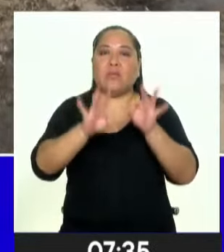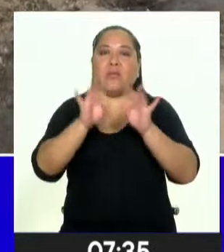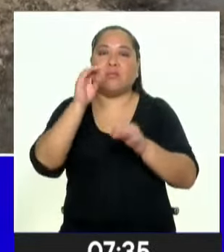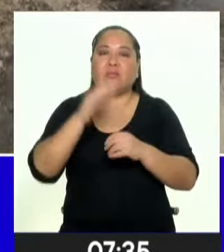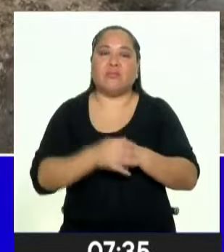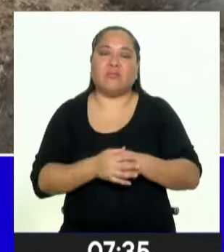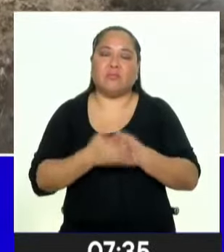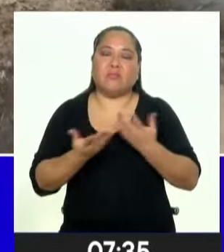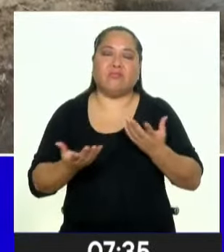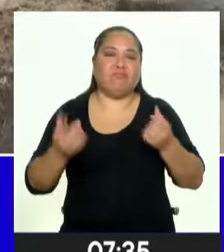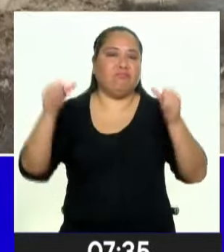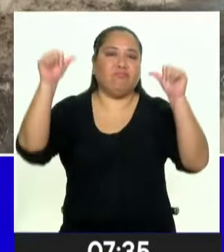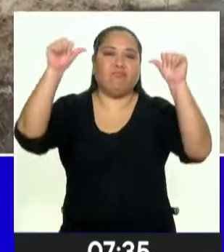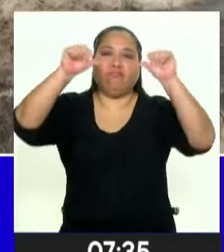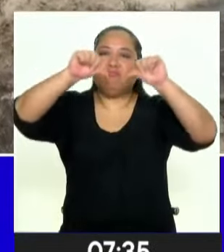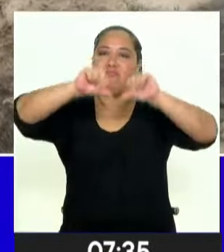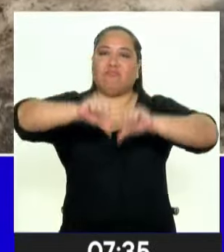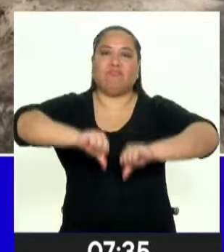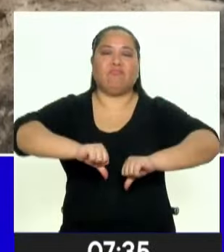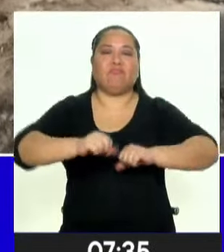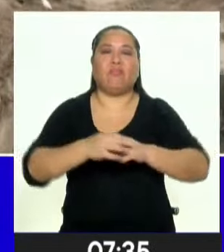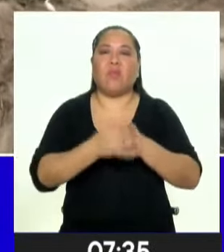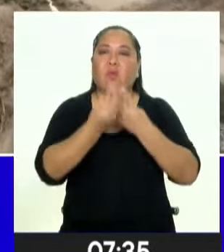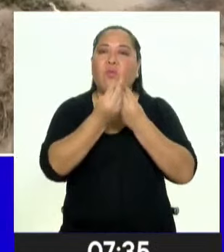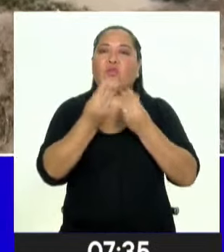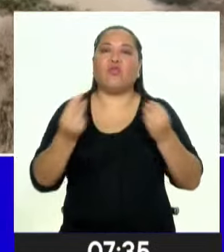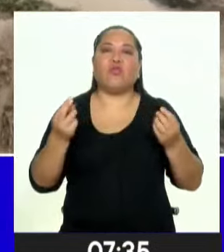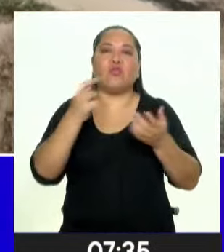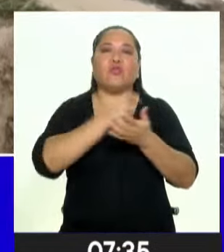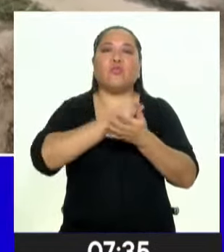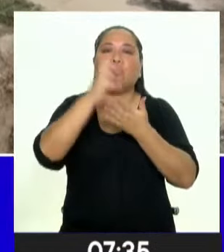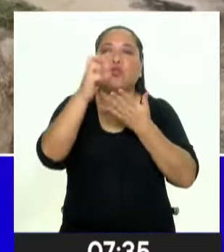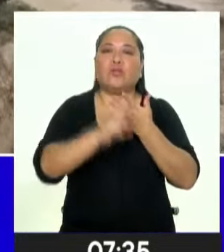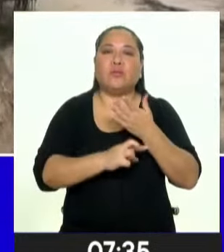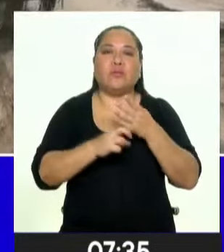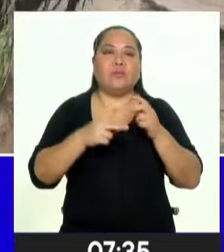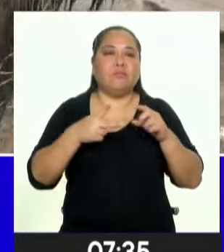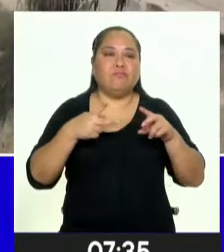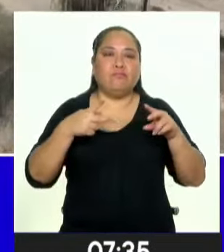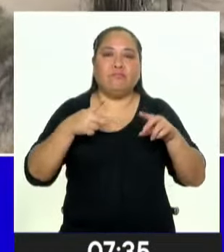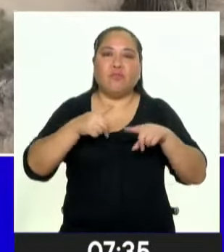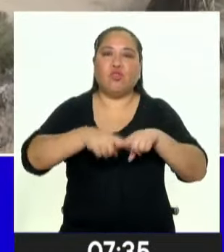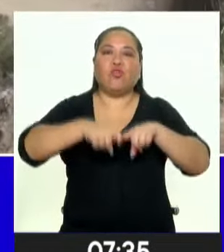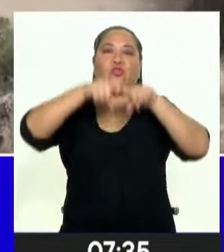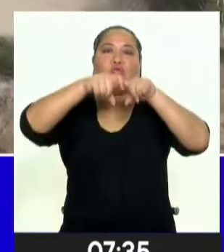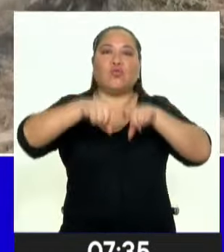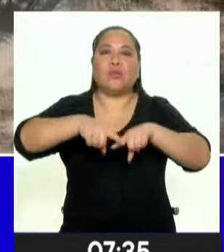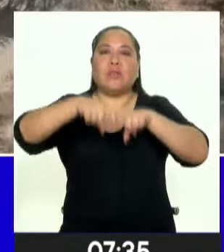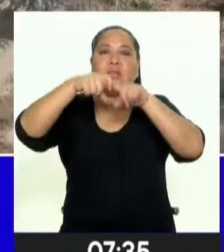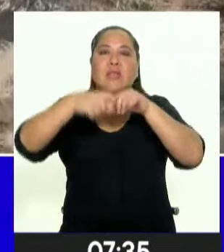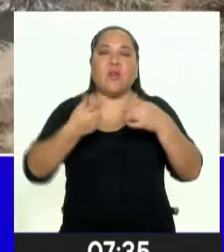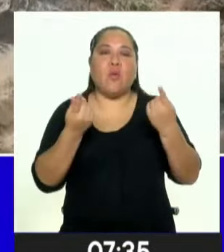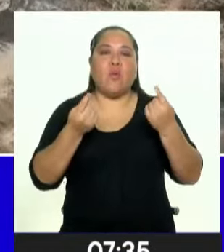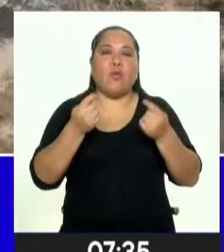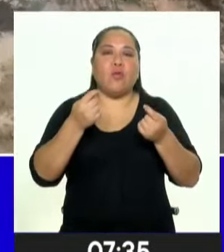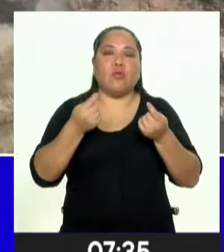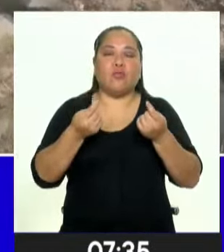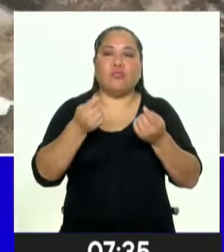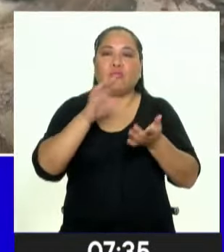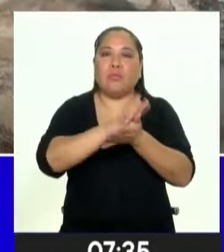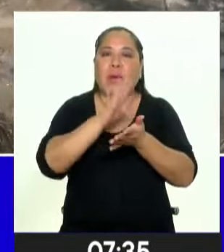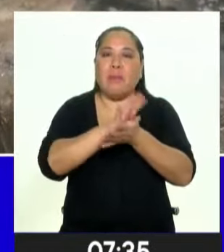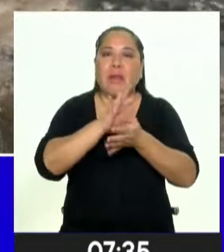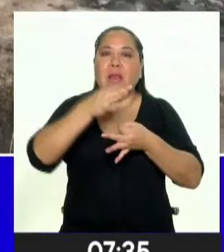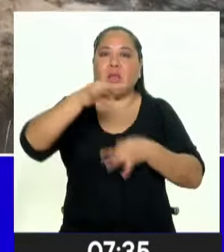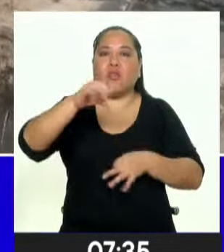que ya ustedes conocen muchos proyectos trabados ya sean por trámites o por mala gestión Entonces